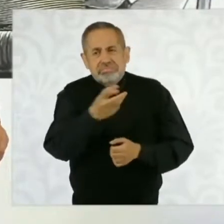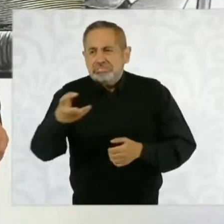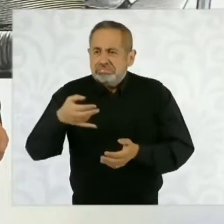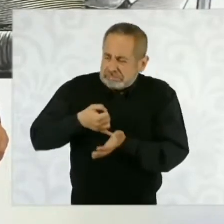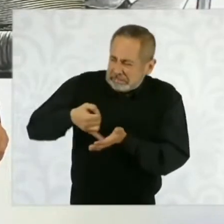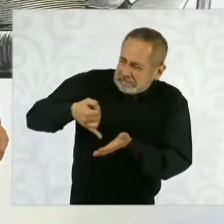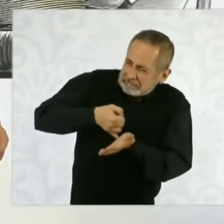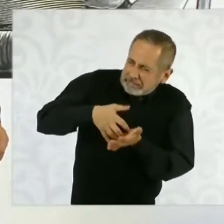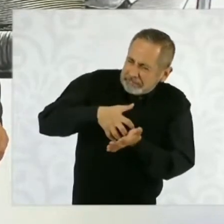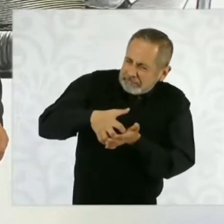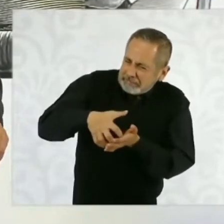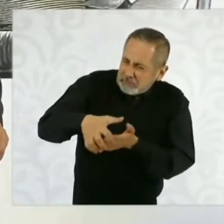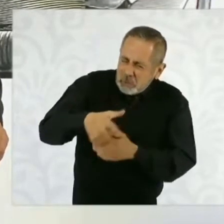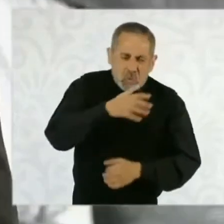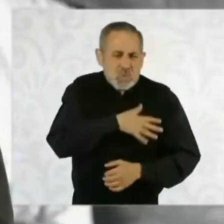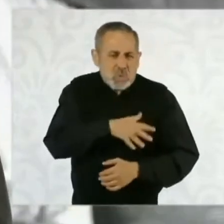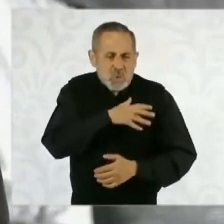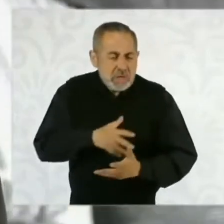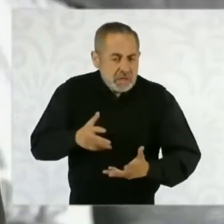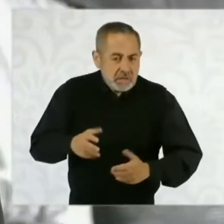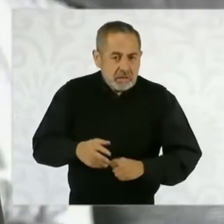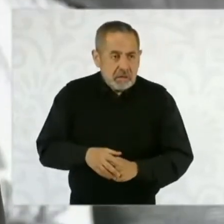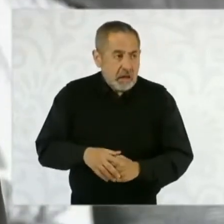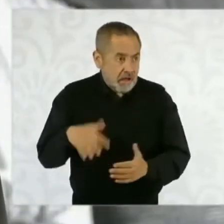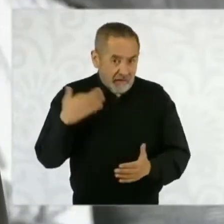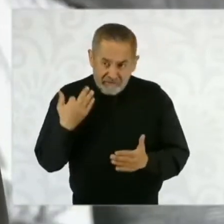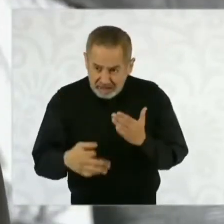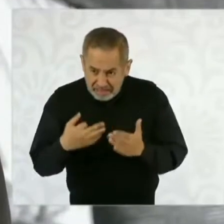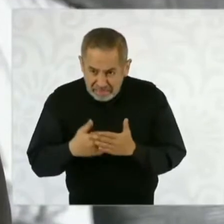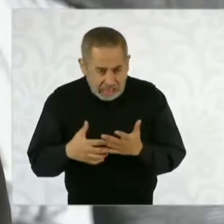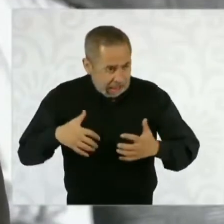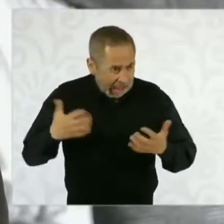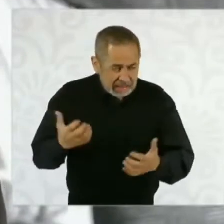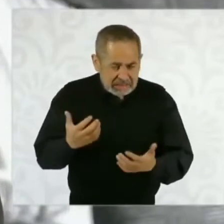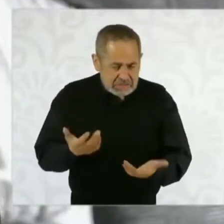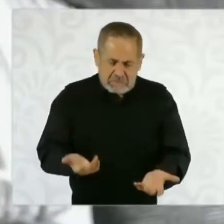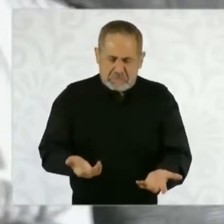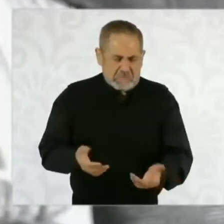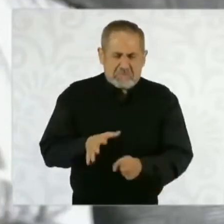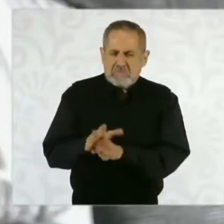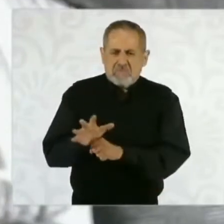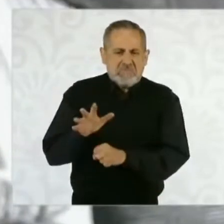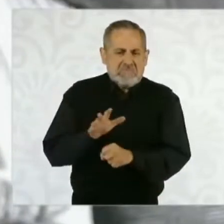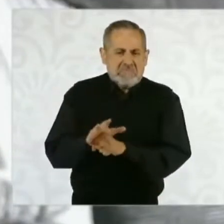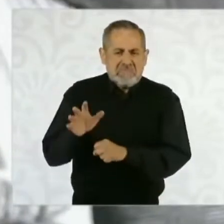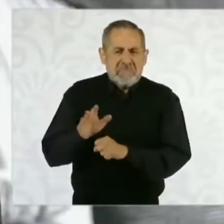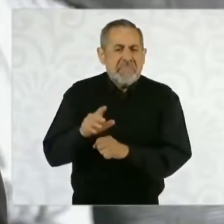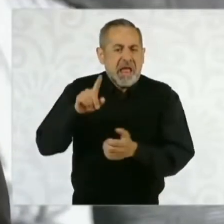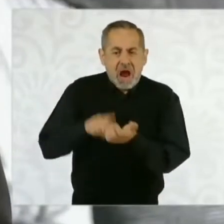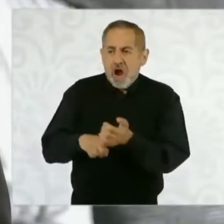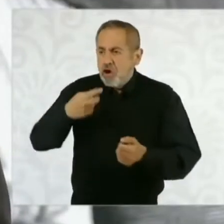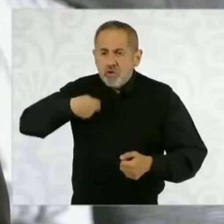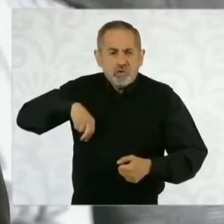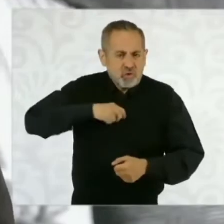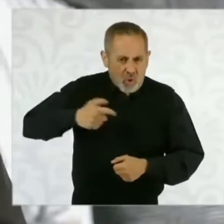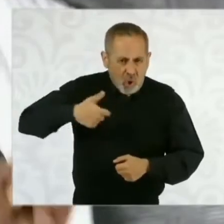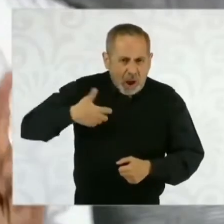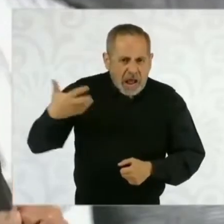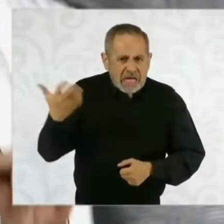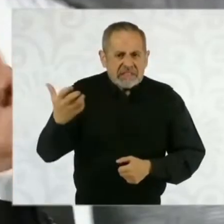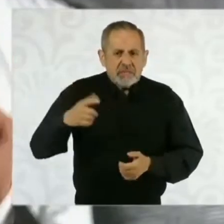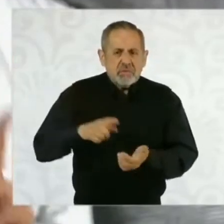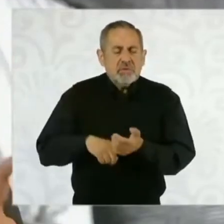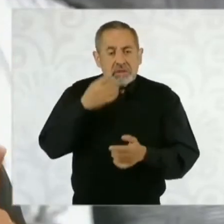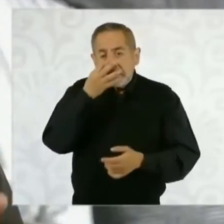laboral? Yo les preguntaría, ¿falta productividad? Porque todo esto lo hacemos nosotros con